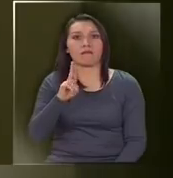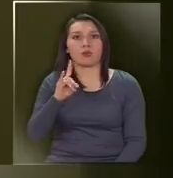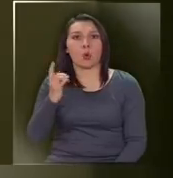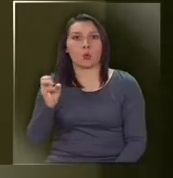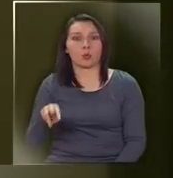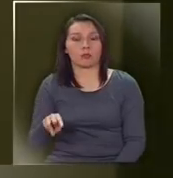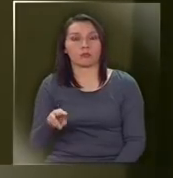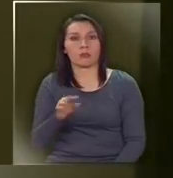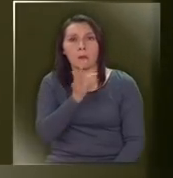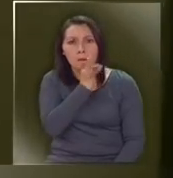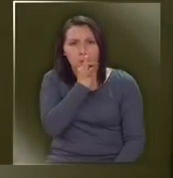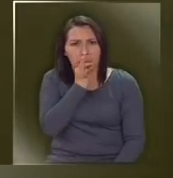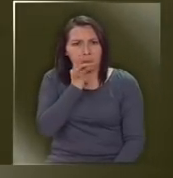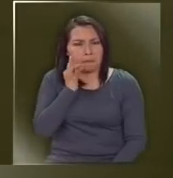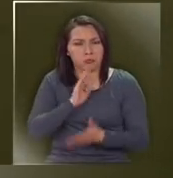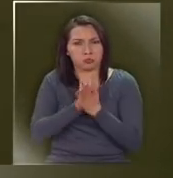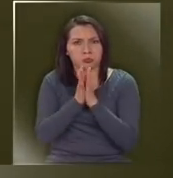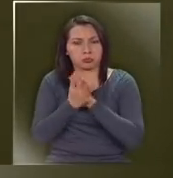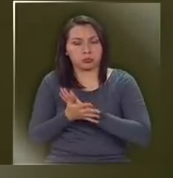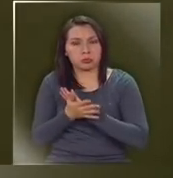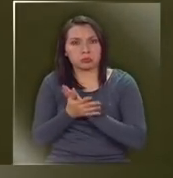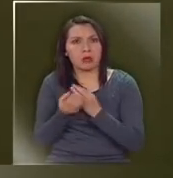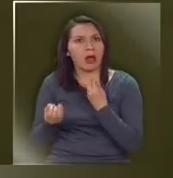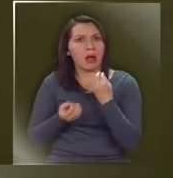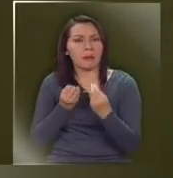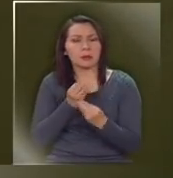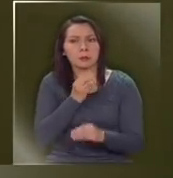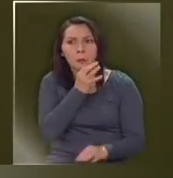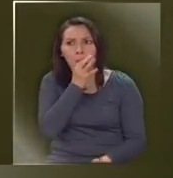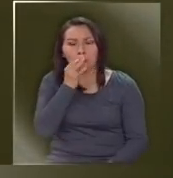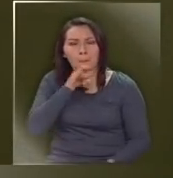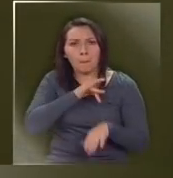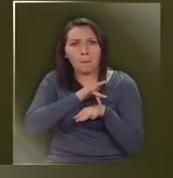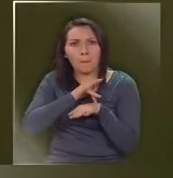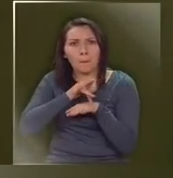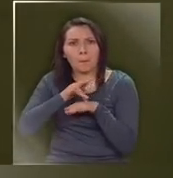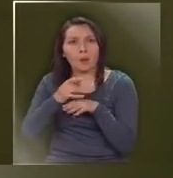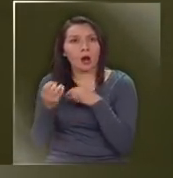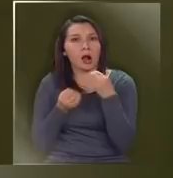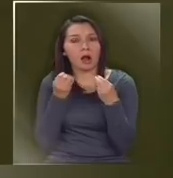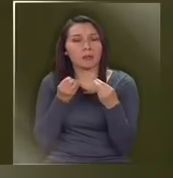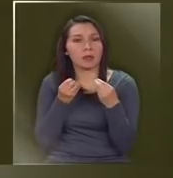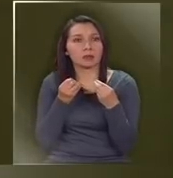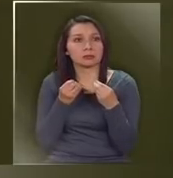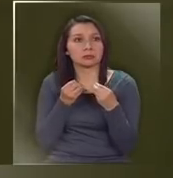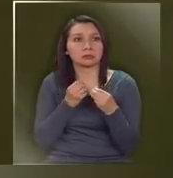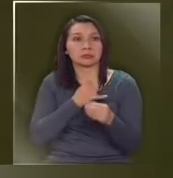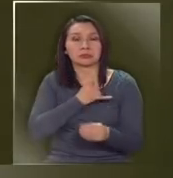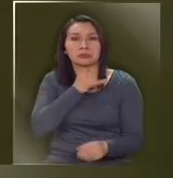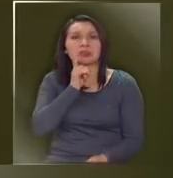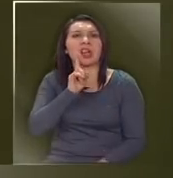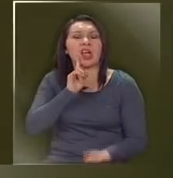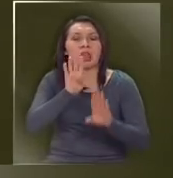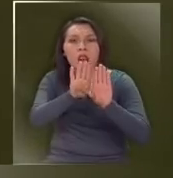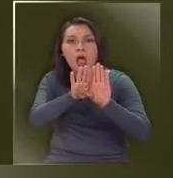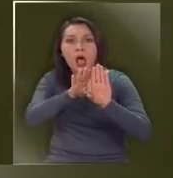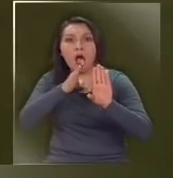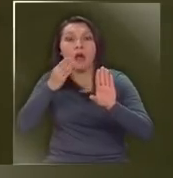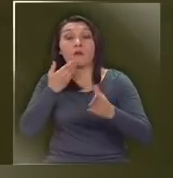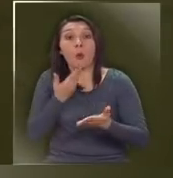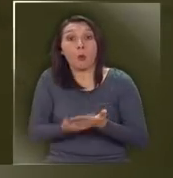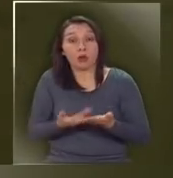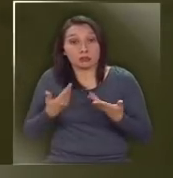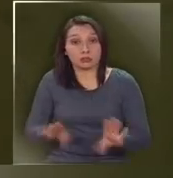en silencio por un momento. Luego quisimos saber qué había pasado. No recuerdo quién abrió la puerta, pero cuando